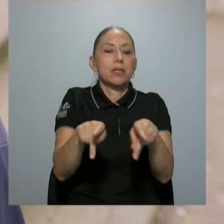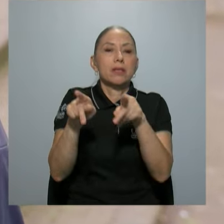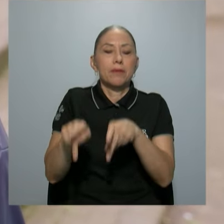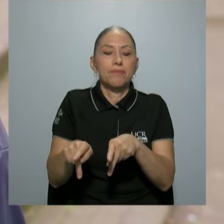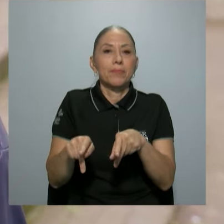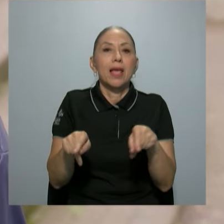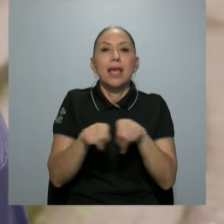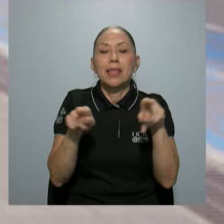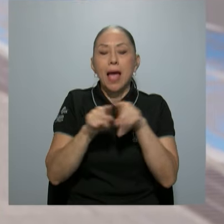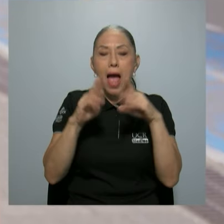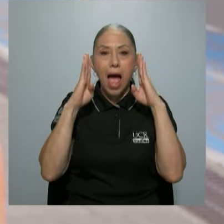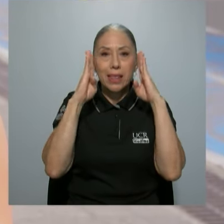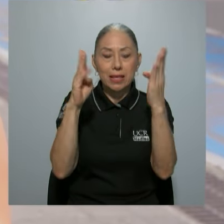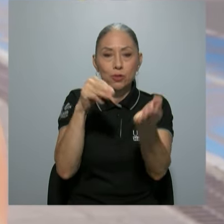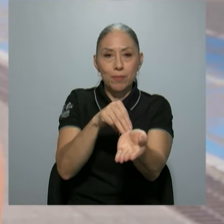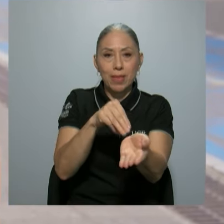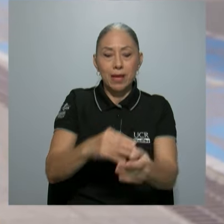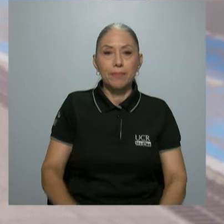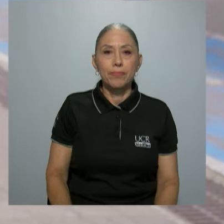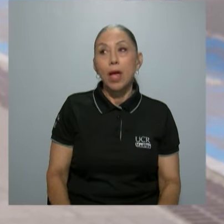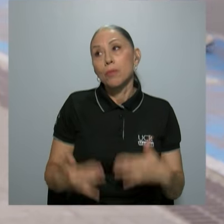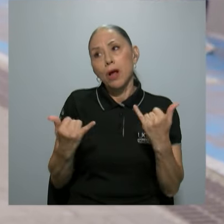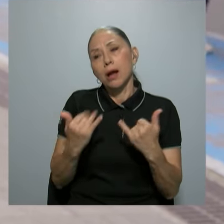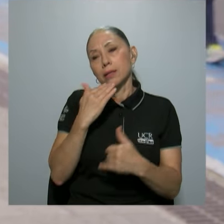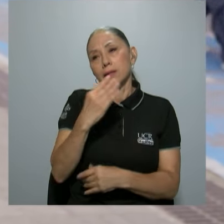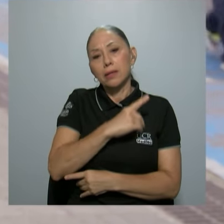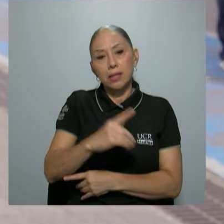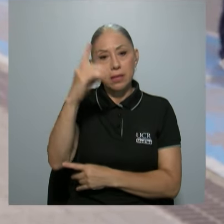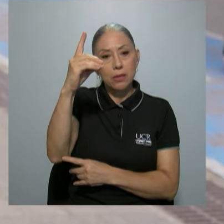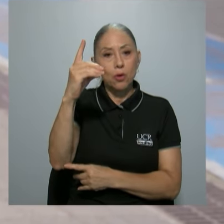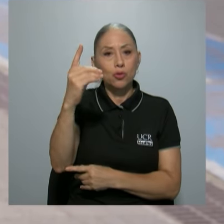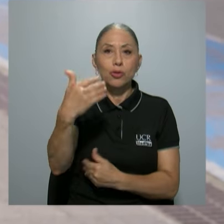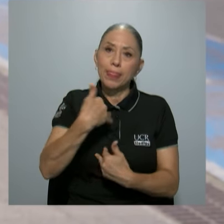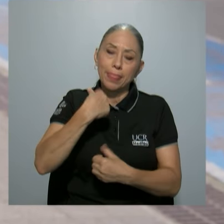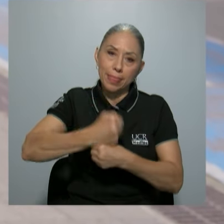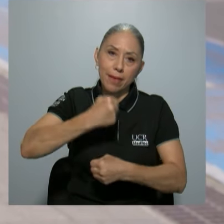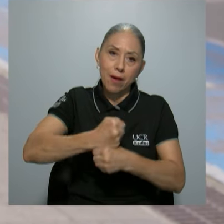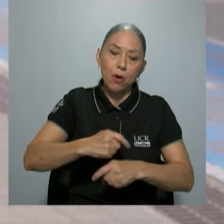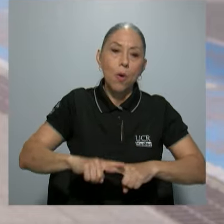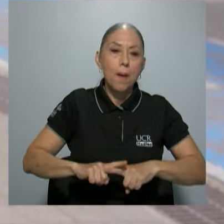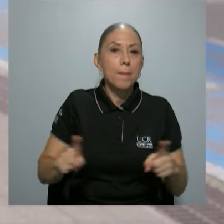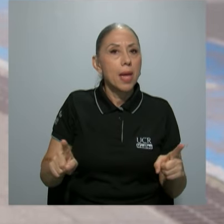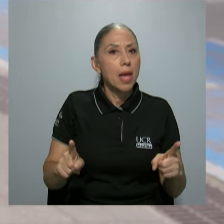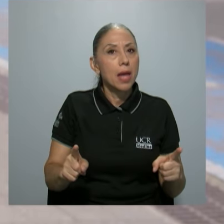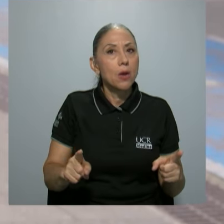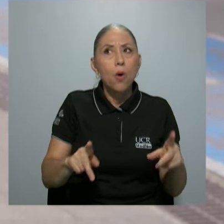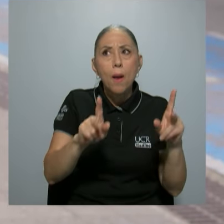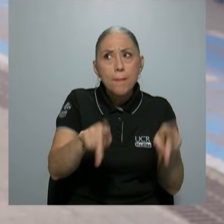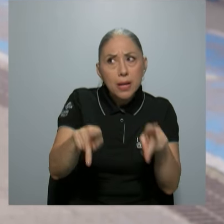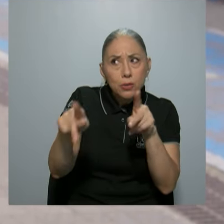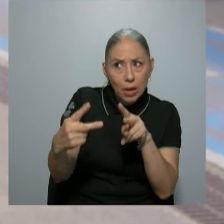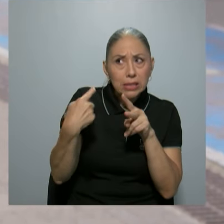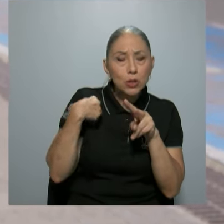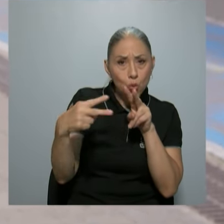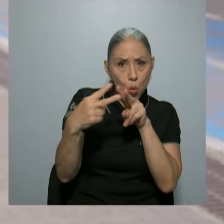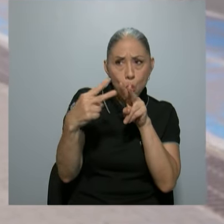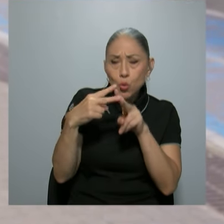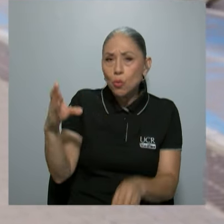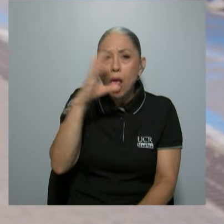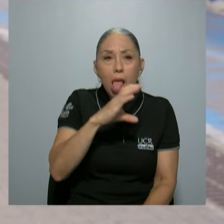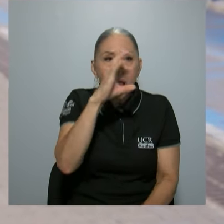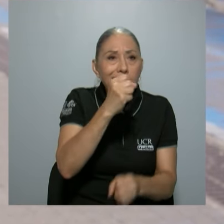la atención médica también. Bueno, ahorita gracias a Dios pues tengo trabajo, pero tengo mucha gente conocida que en realidad anda buscando y